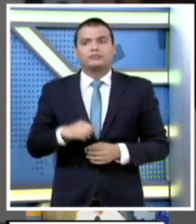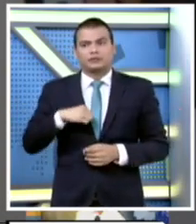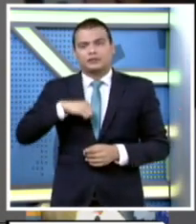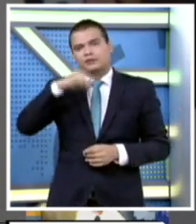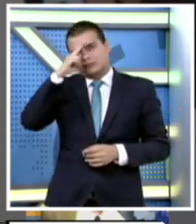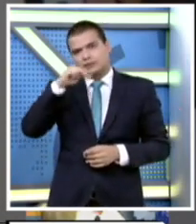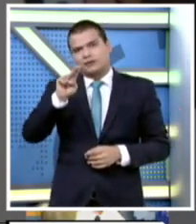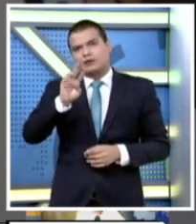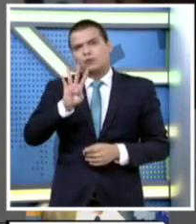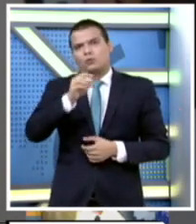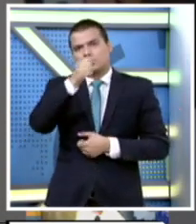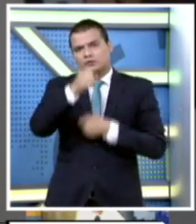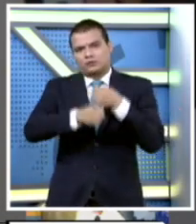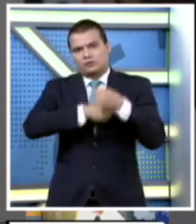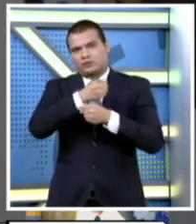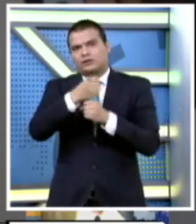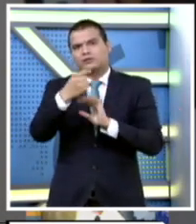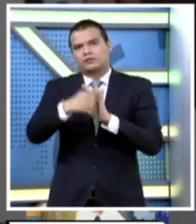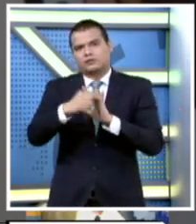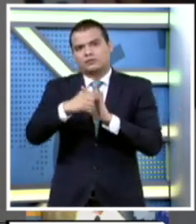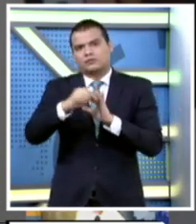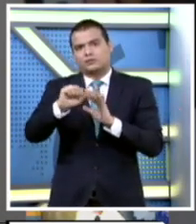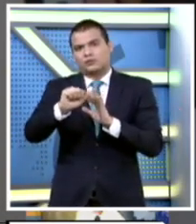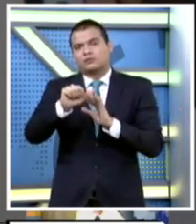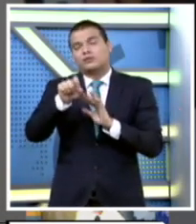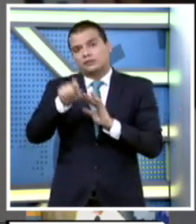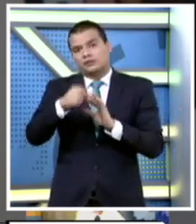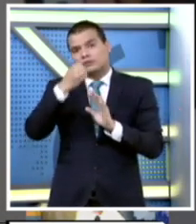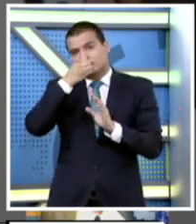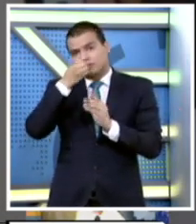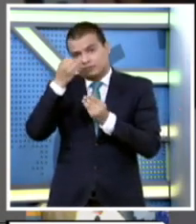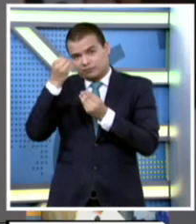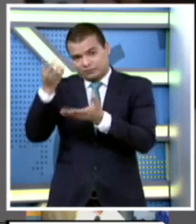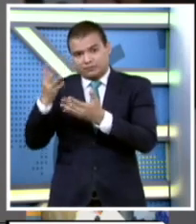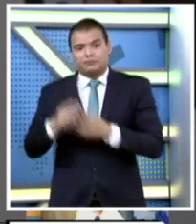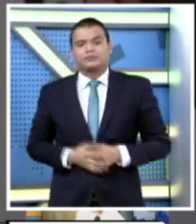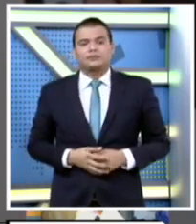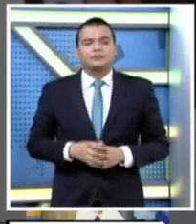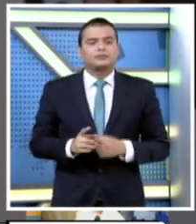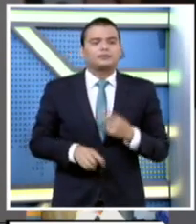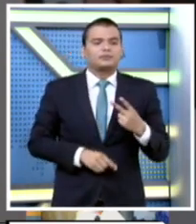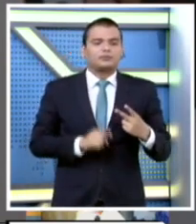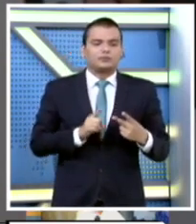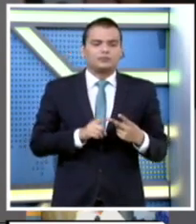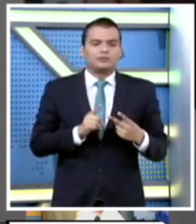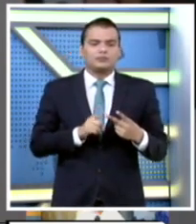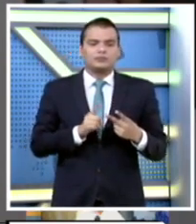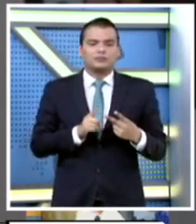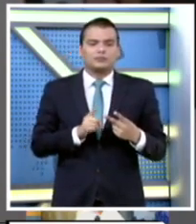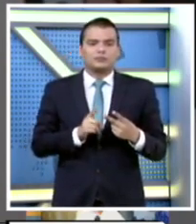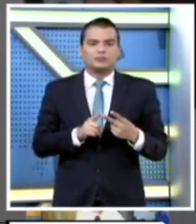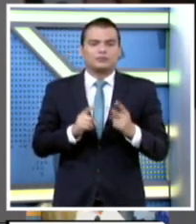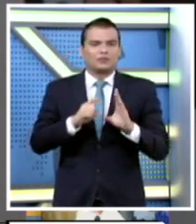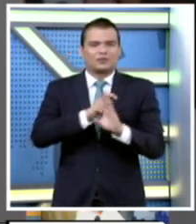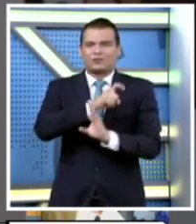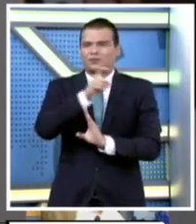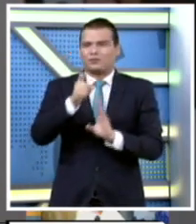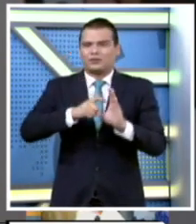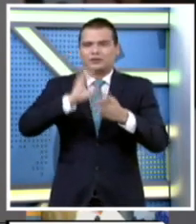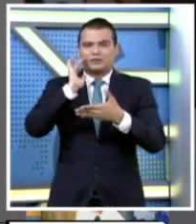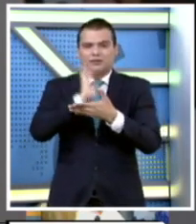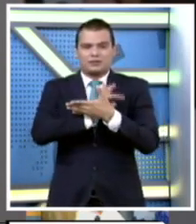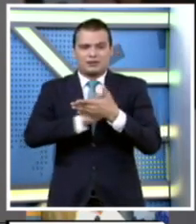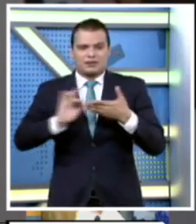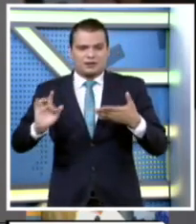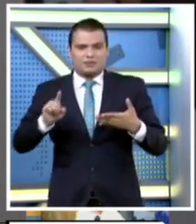de 4 años y una esposa que demanda protección alimentaria. Adelantar los procesos de desinfección, que lo debe hacer la